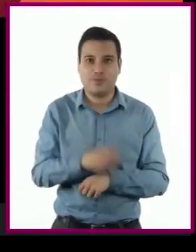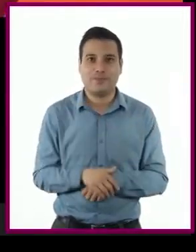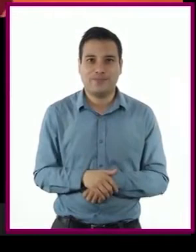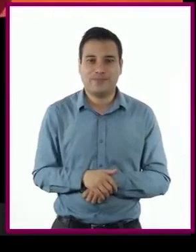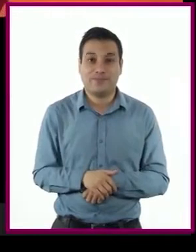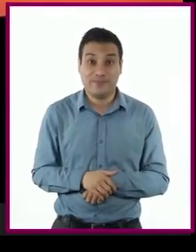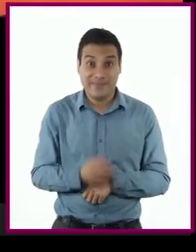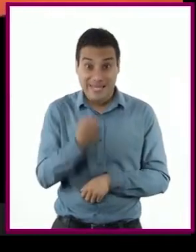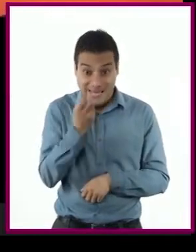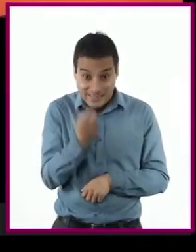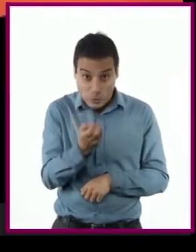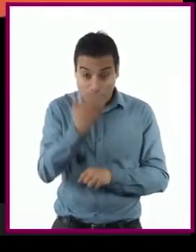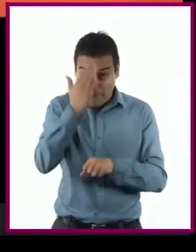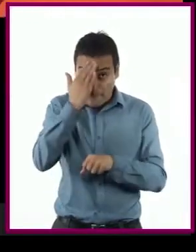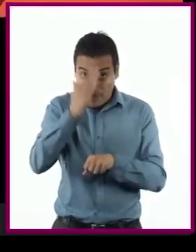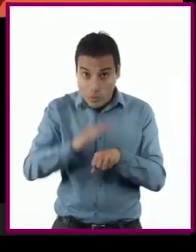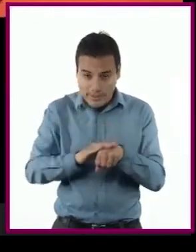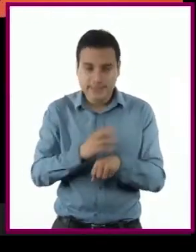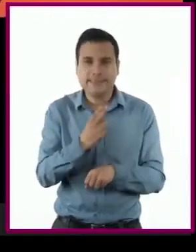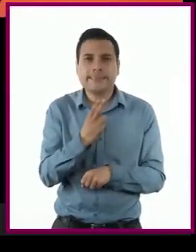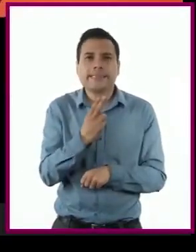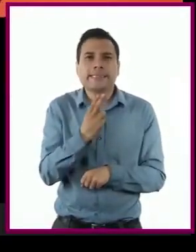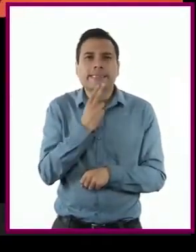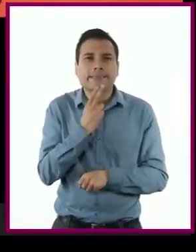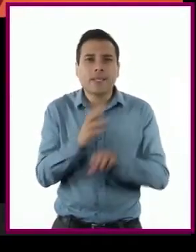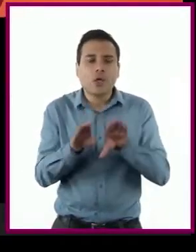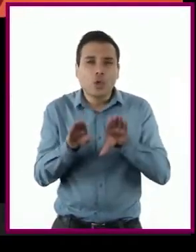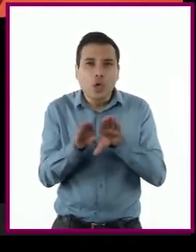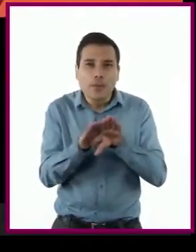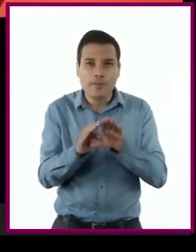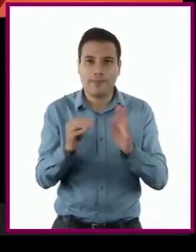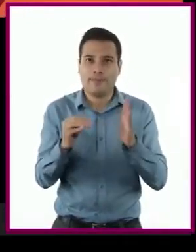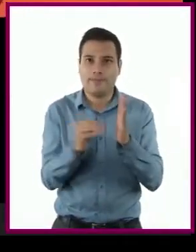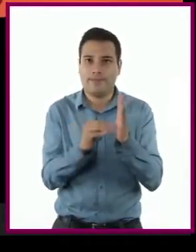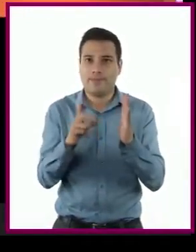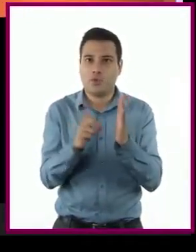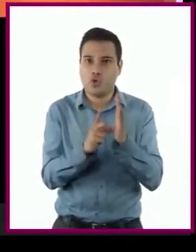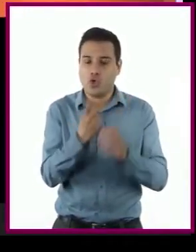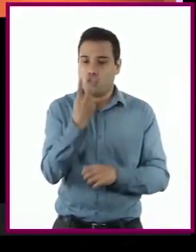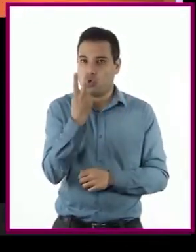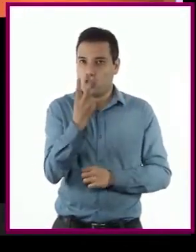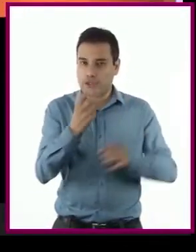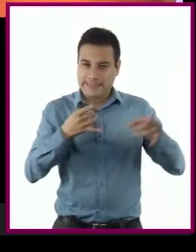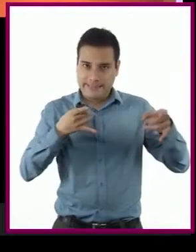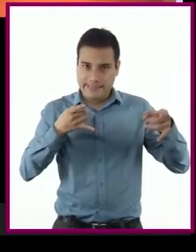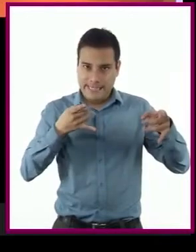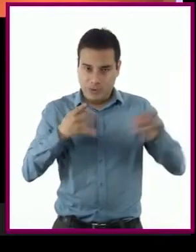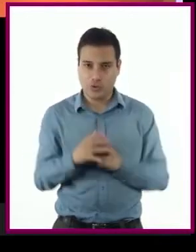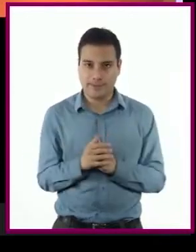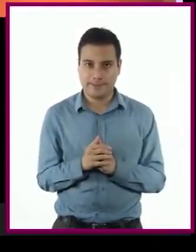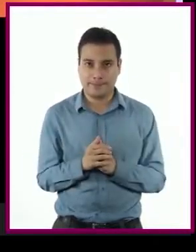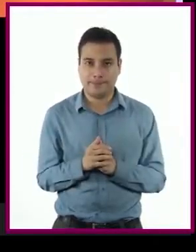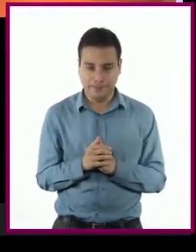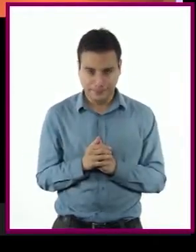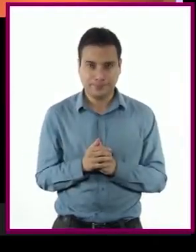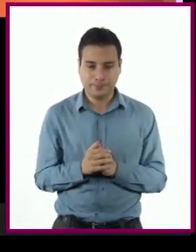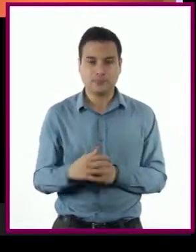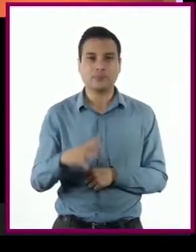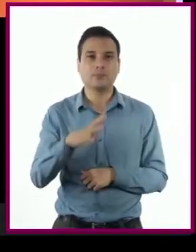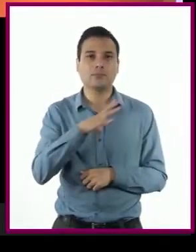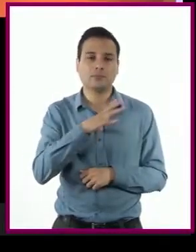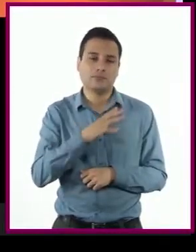Esta memoria grabada funcionaba por el método de dos direcciones. Esta se organiza desde un punto de